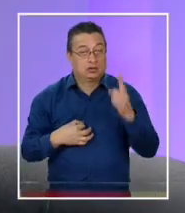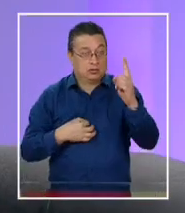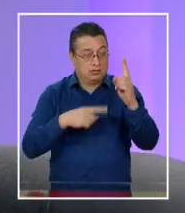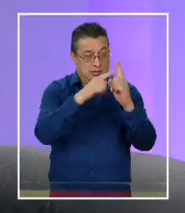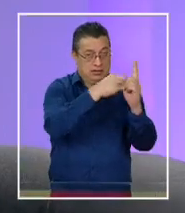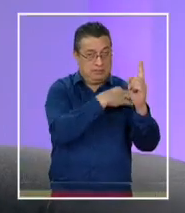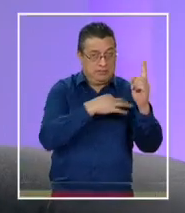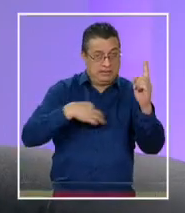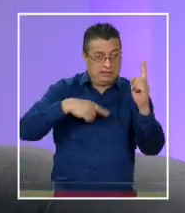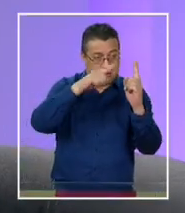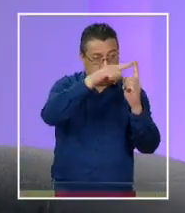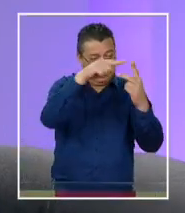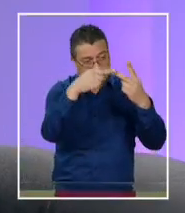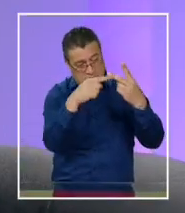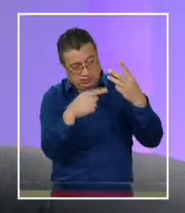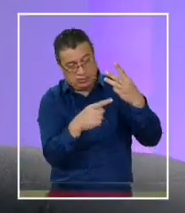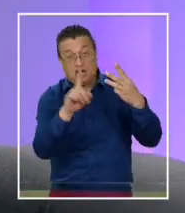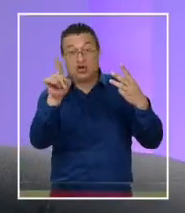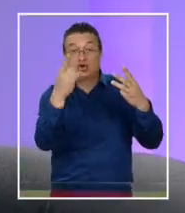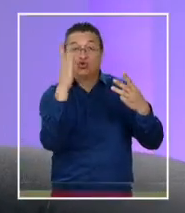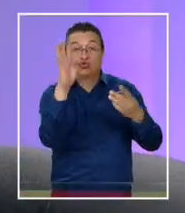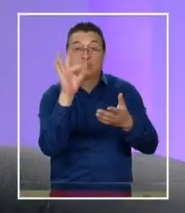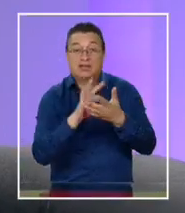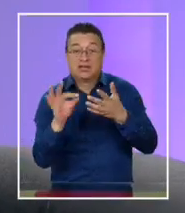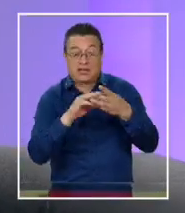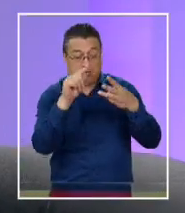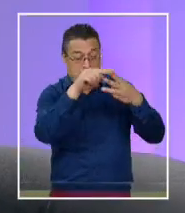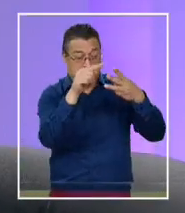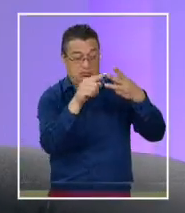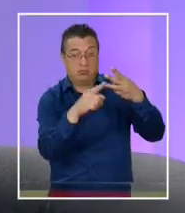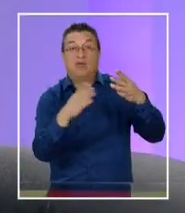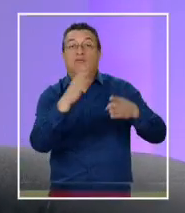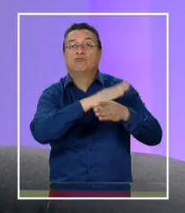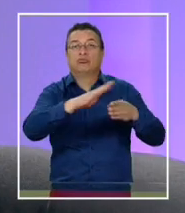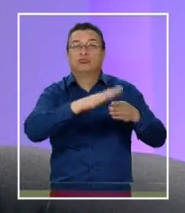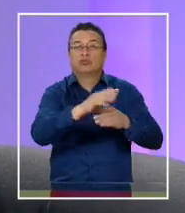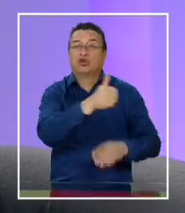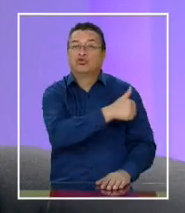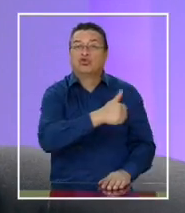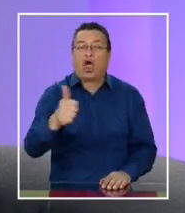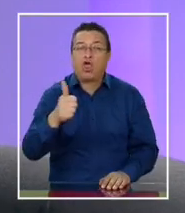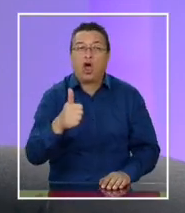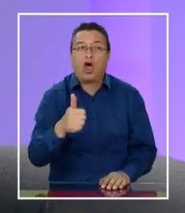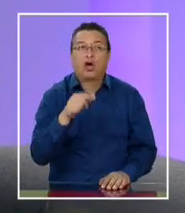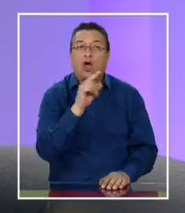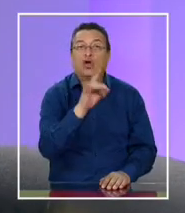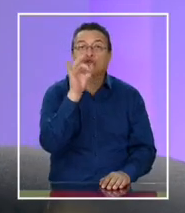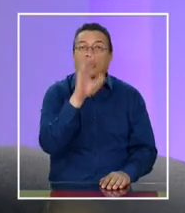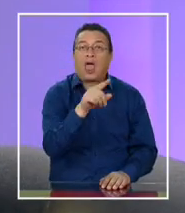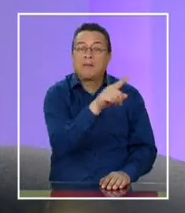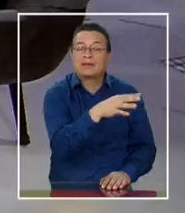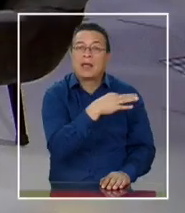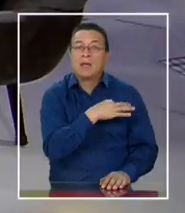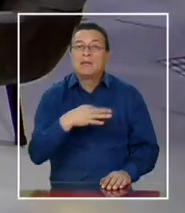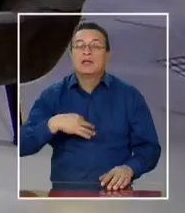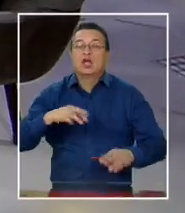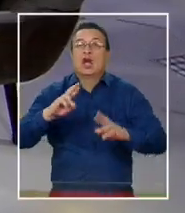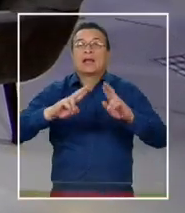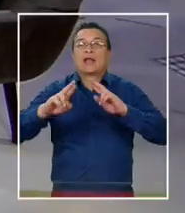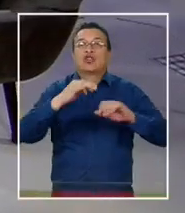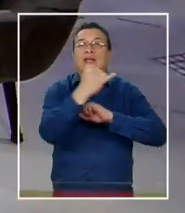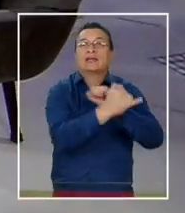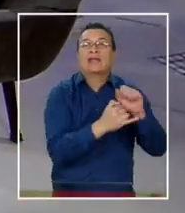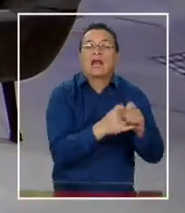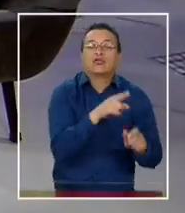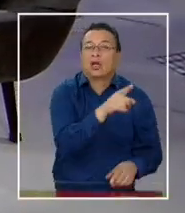al ministro o ministra y los subsecretarios cuando hay más de uno en este caso ocurrió solo en ese ministerio Por qué era